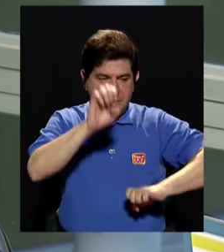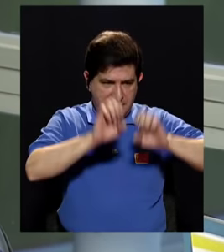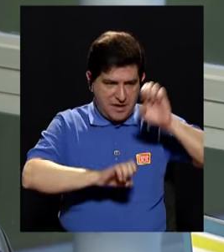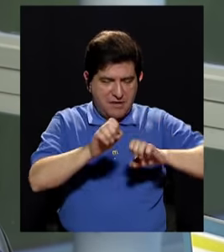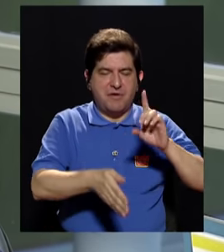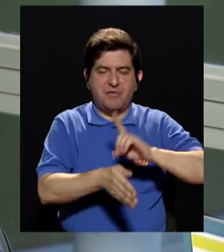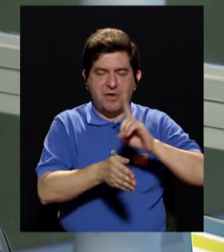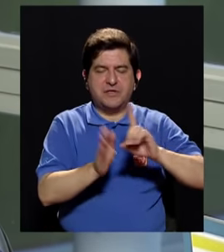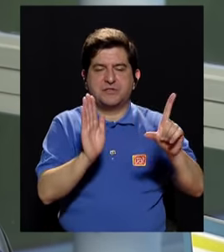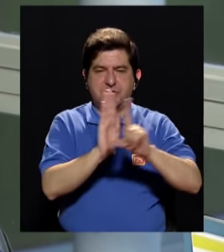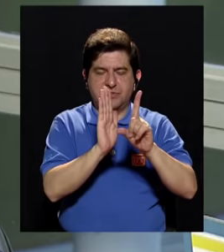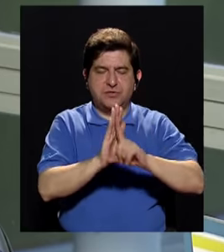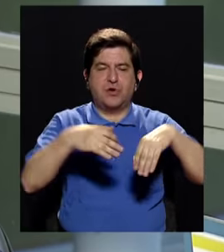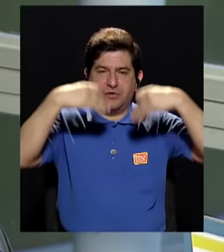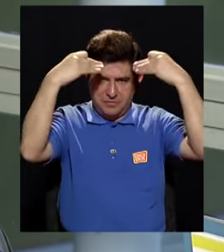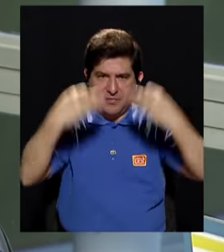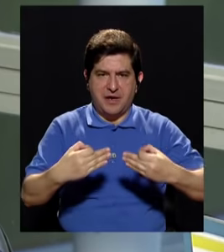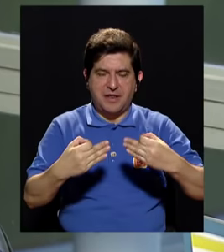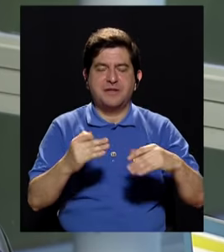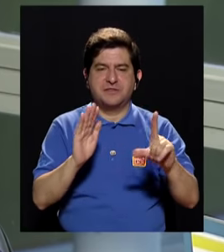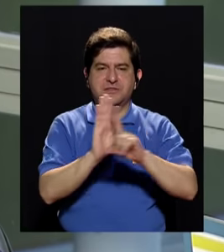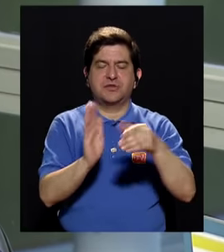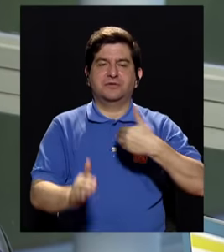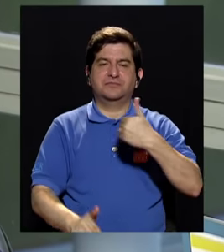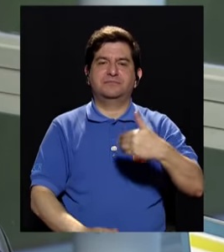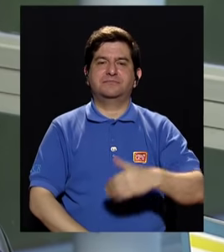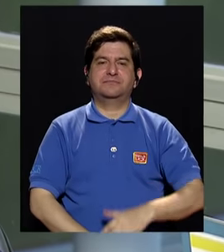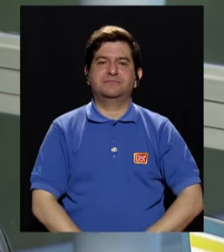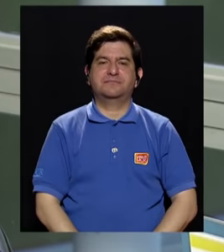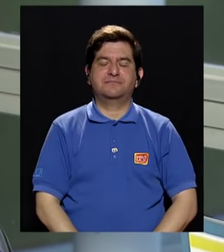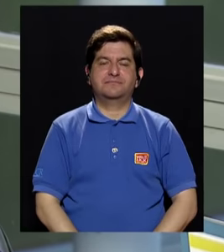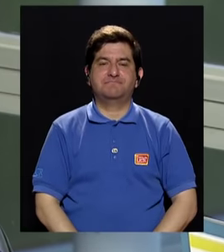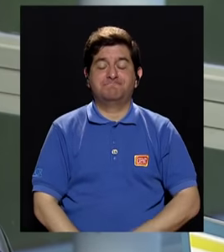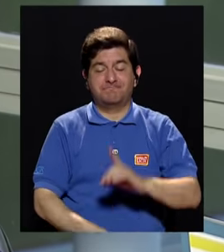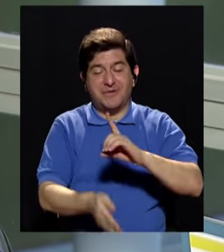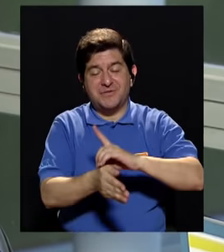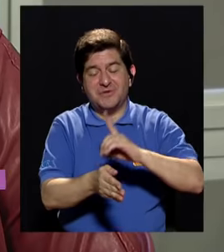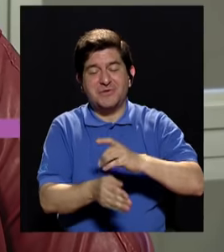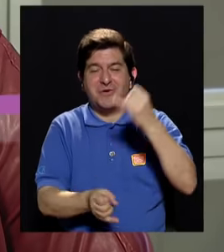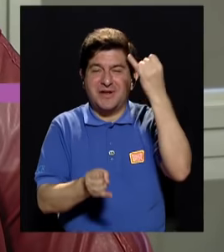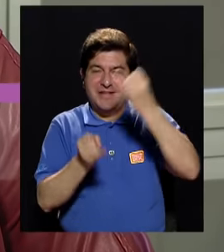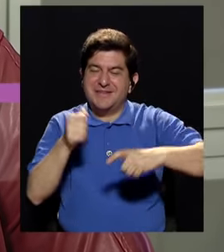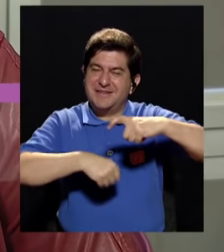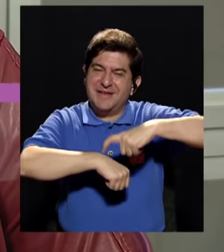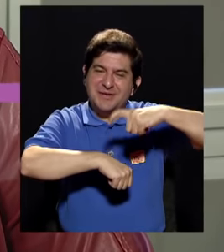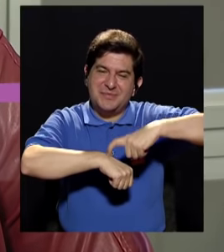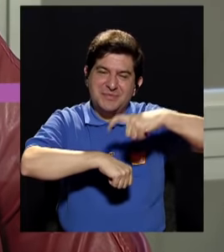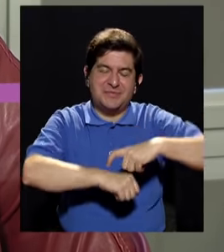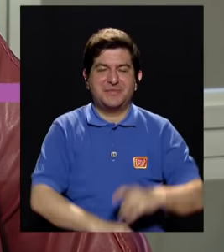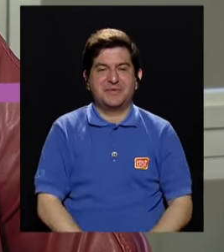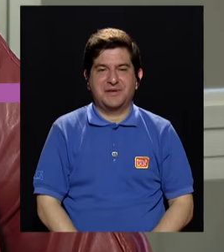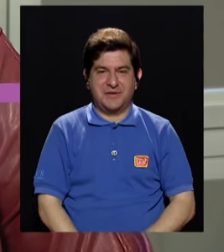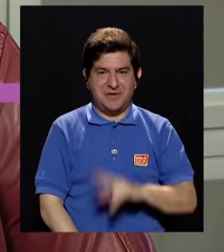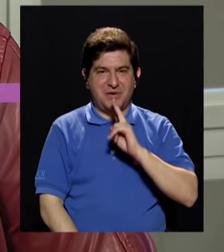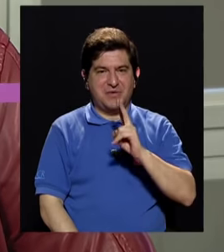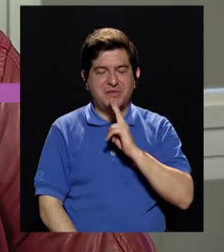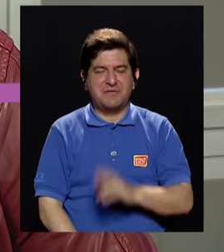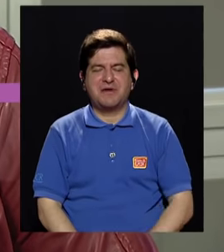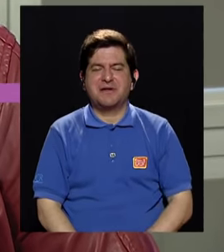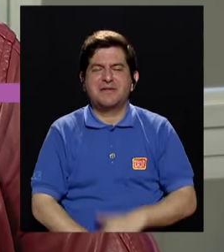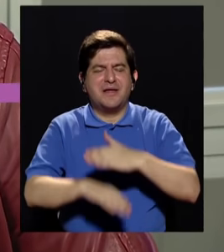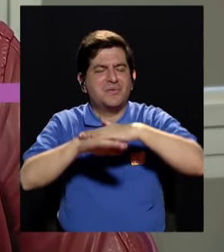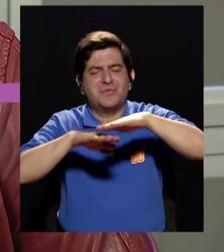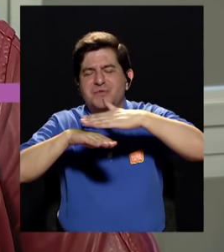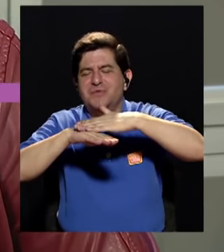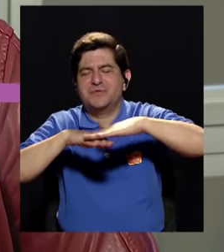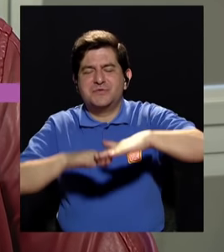médico forense para poder tomar una decisión legal bueno doctora al tiempo nos ganó en esta conversación realmente fueron una pincelada